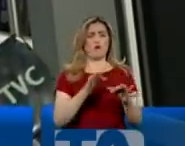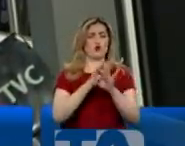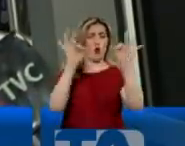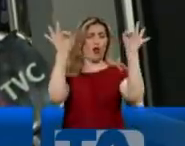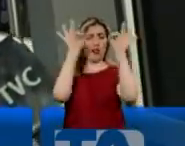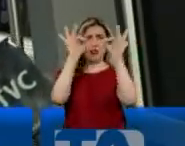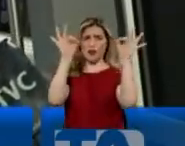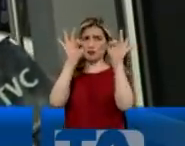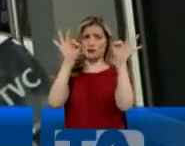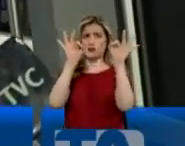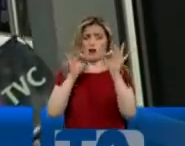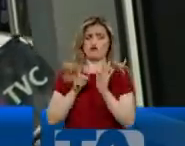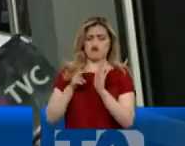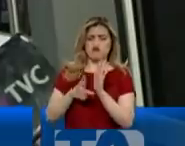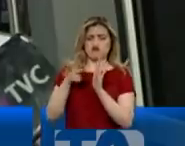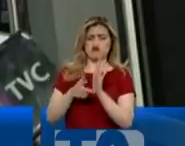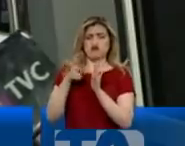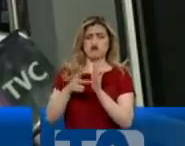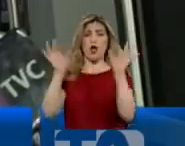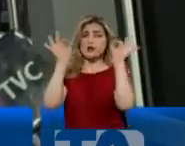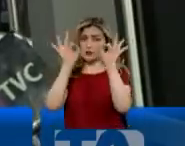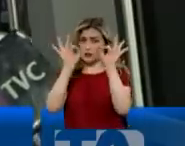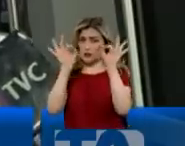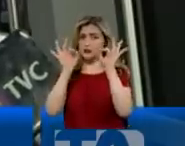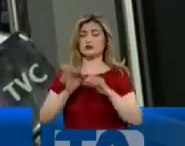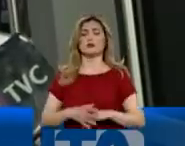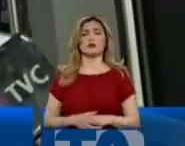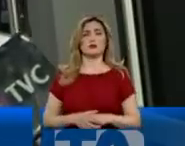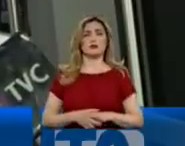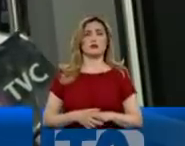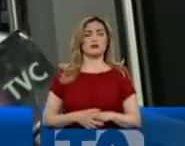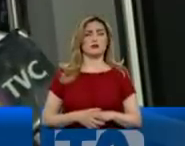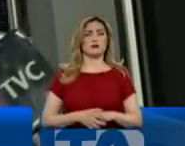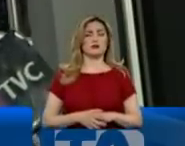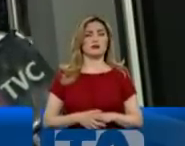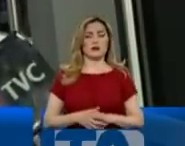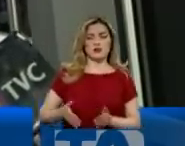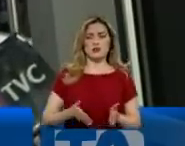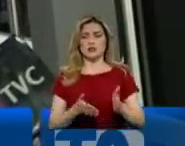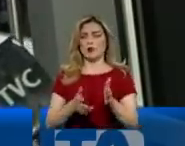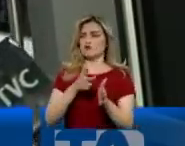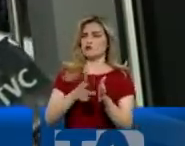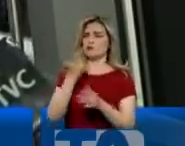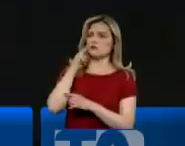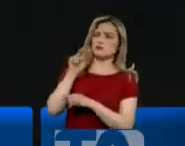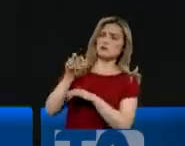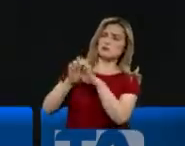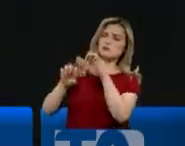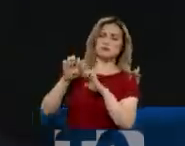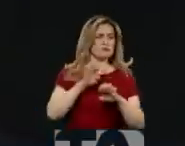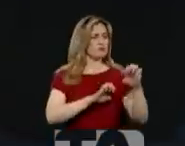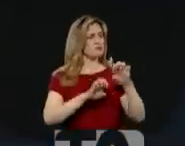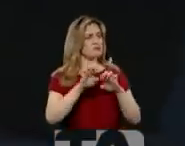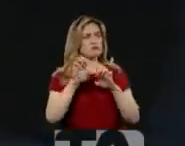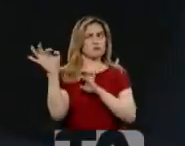eléctrica entonces debemos tener el comportamiento dinámico de la vía y el comportamiento dinámico con la catenaria